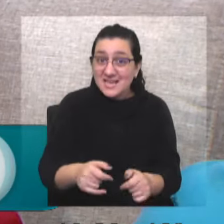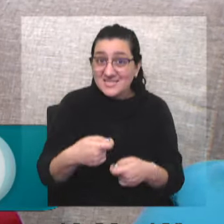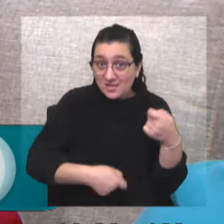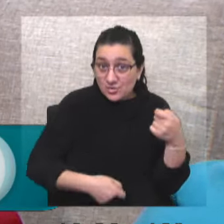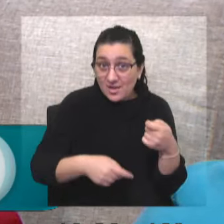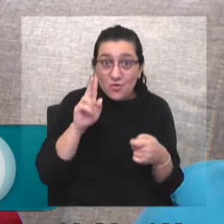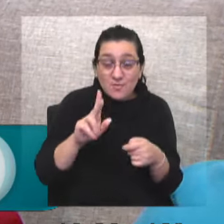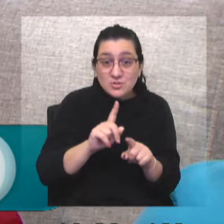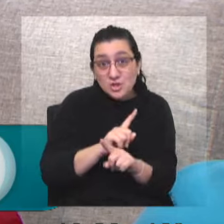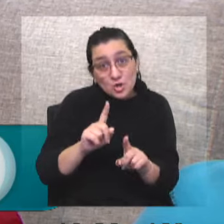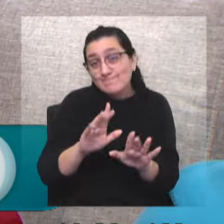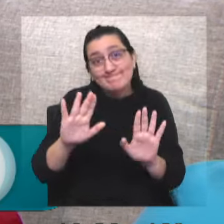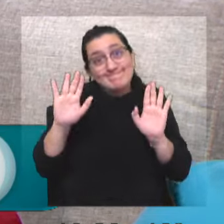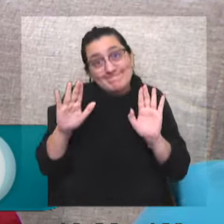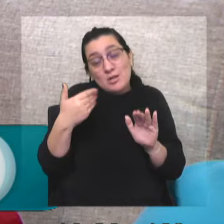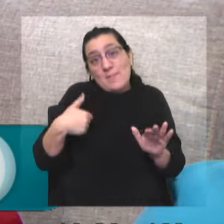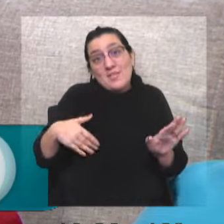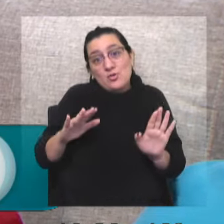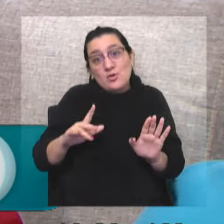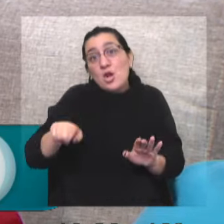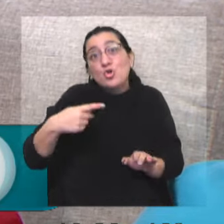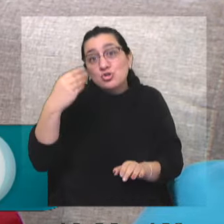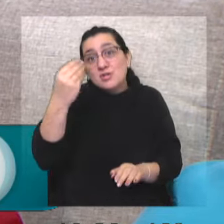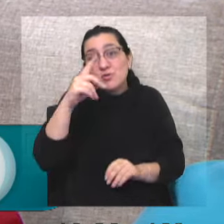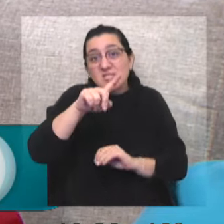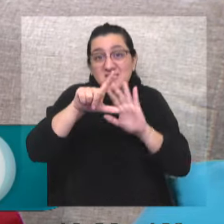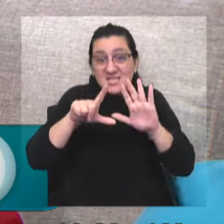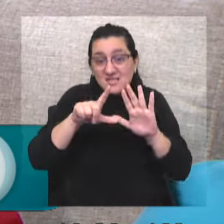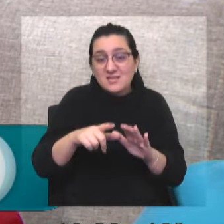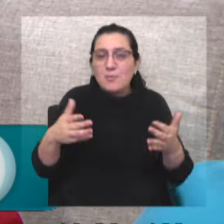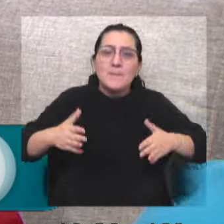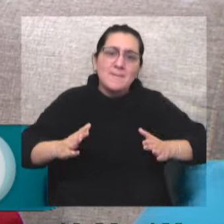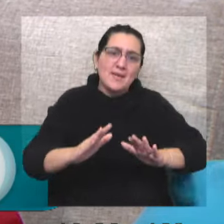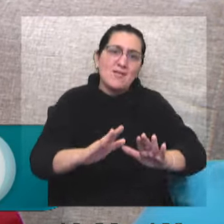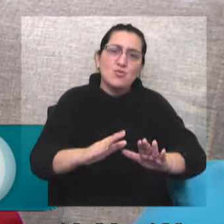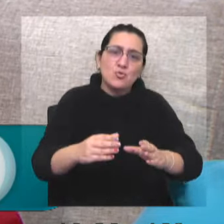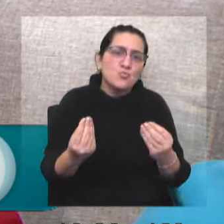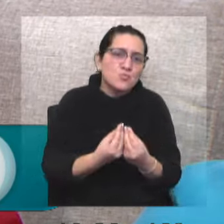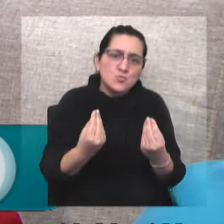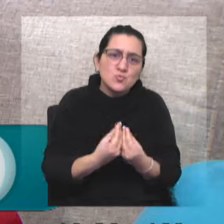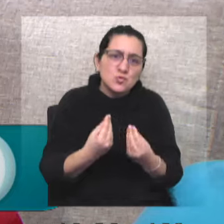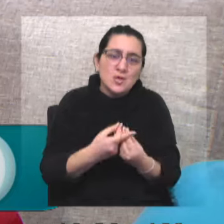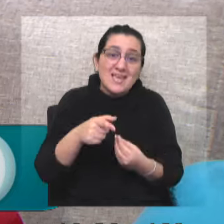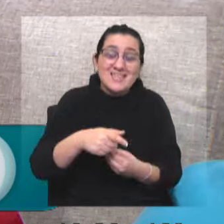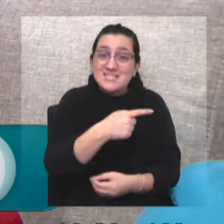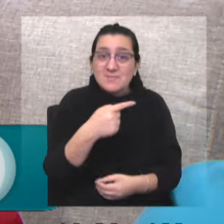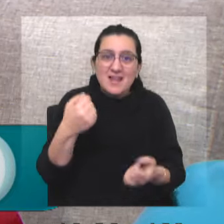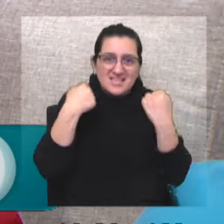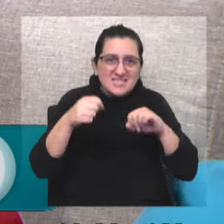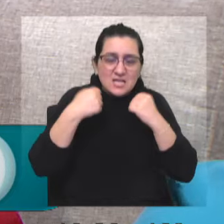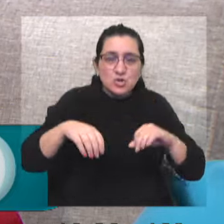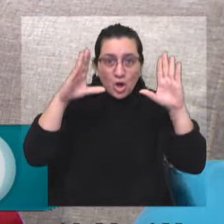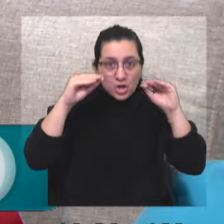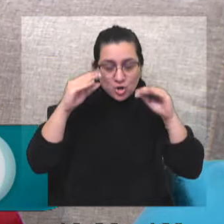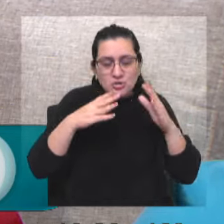nos vemos, si no. Lo siento, tenés que ir el otro sábado 17. Estamos preparándonos a pura candela. Esta semana ensayos todas las noches en la sala